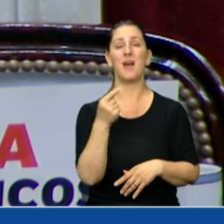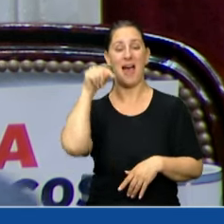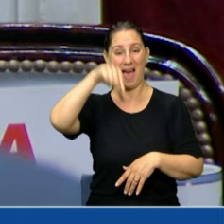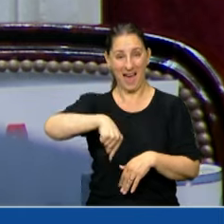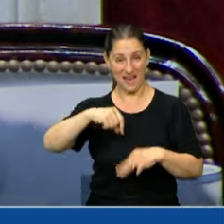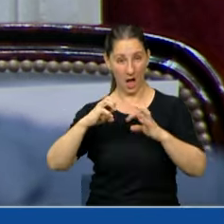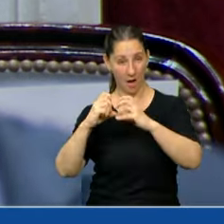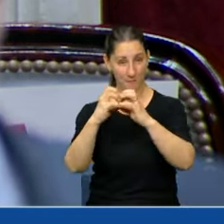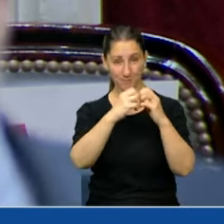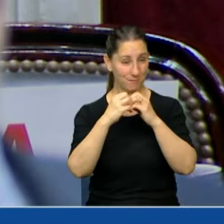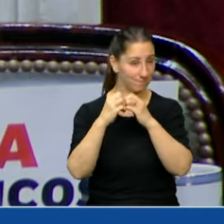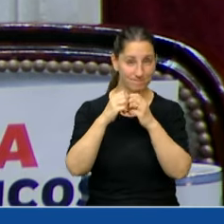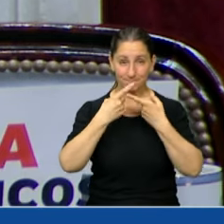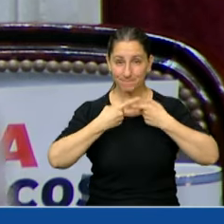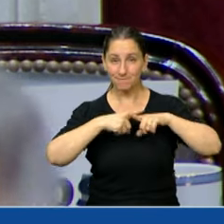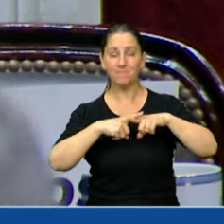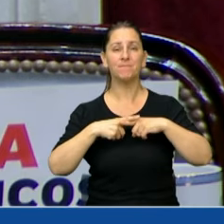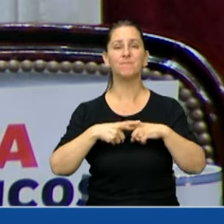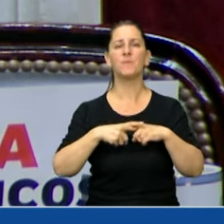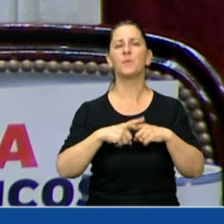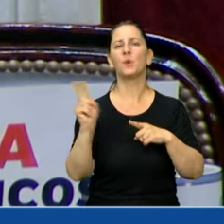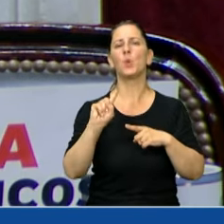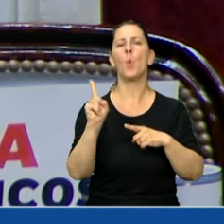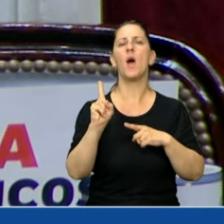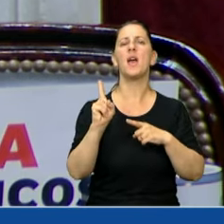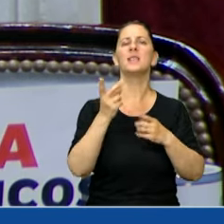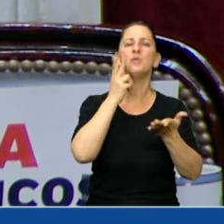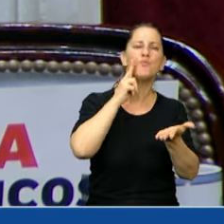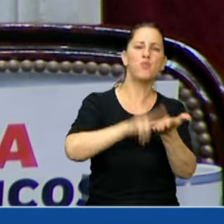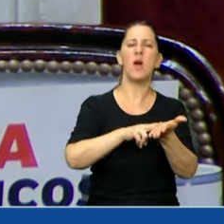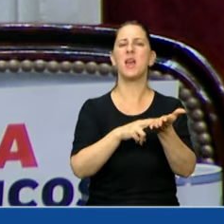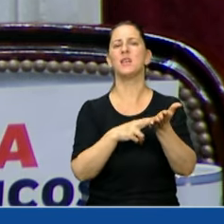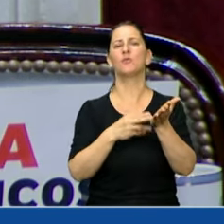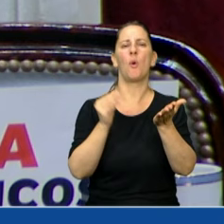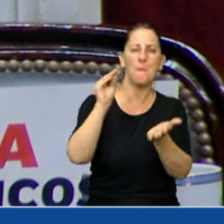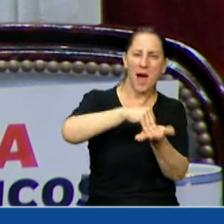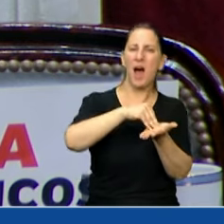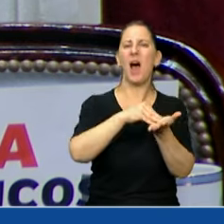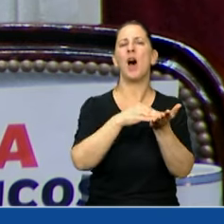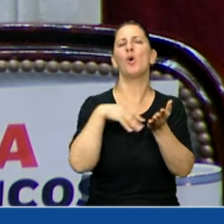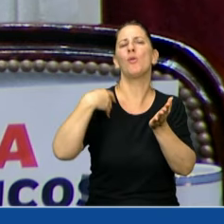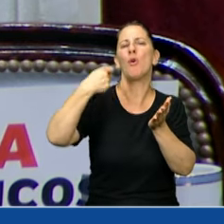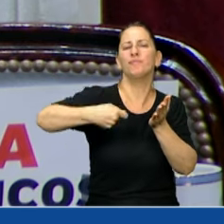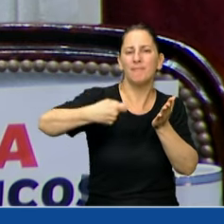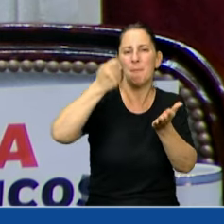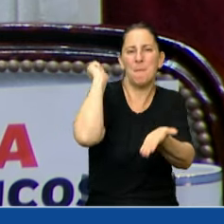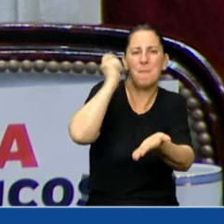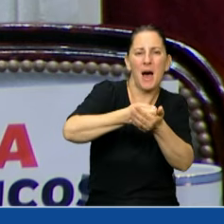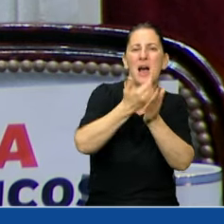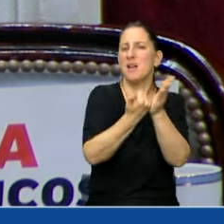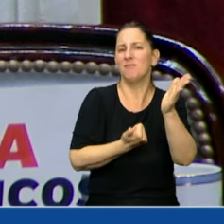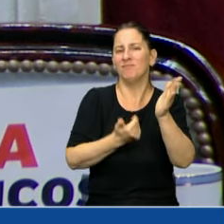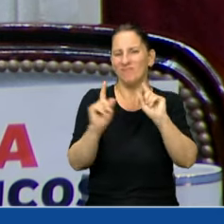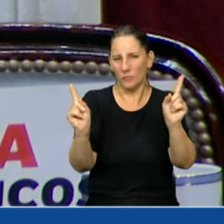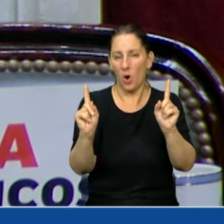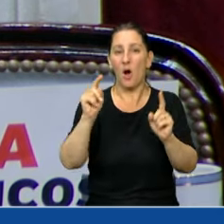está discutiendo son No ni siquiera exenciones impositivas o una baja una alicuota que también íbamos a rechazar lo que